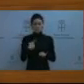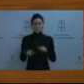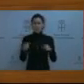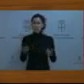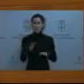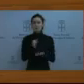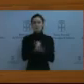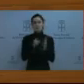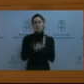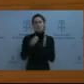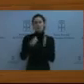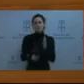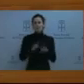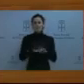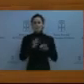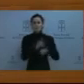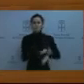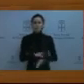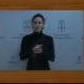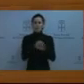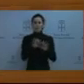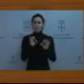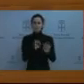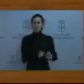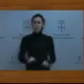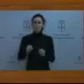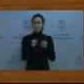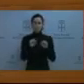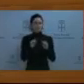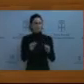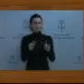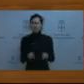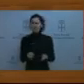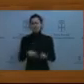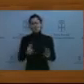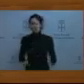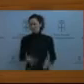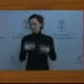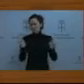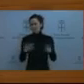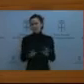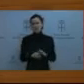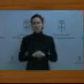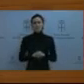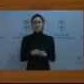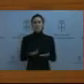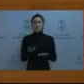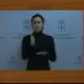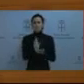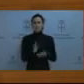marca de calidad o una indicación protegida, geográfica protegida, lo que ustedes quieran, a la hora de defender una propuesta como esa.